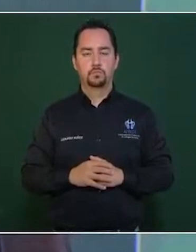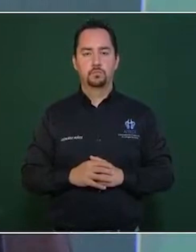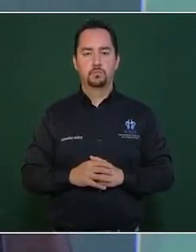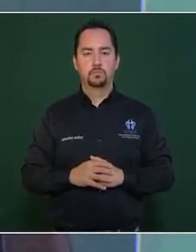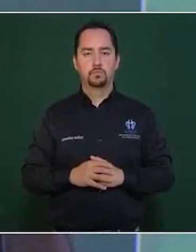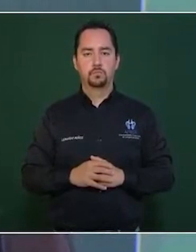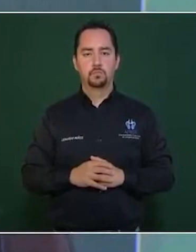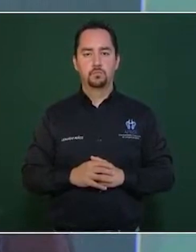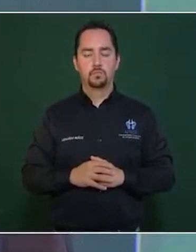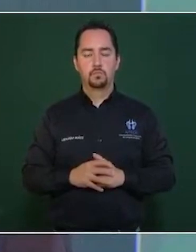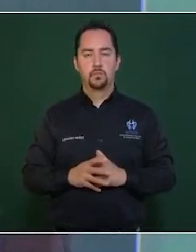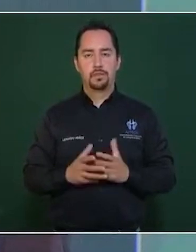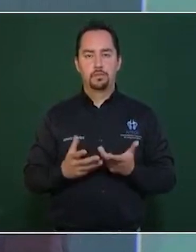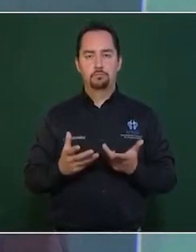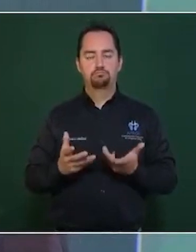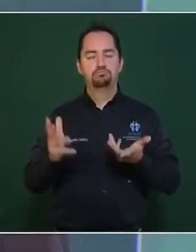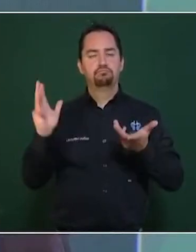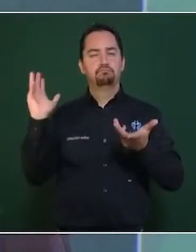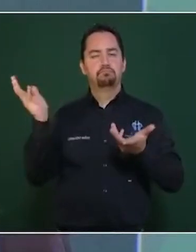sobre este